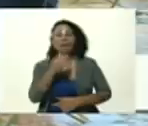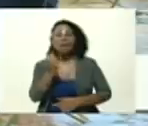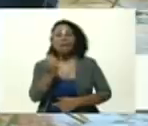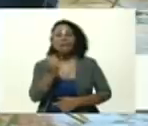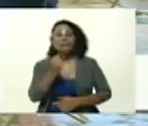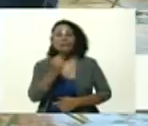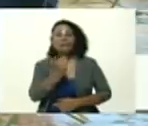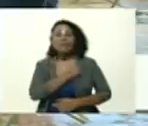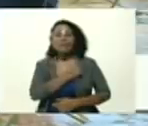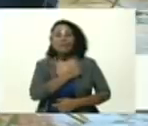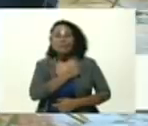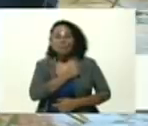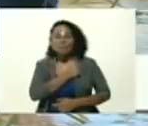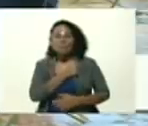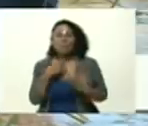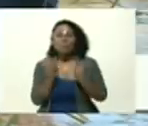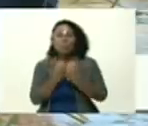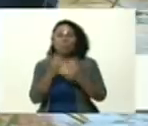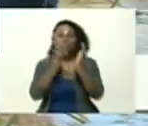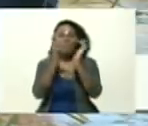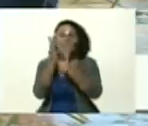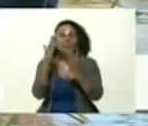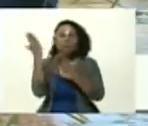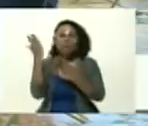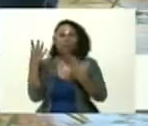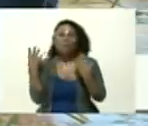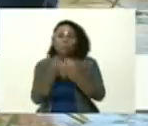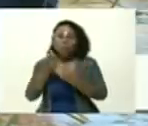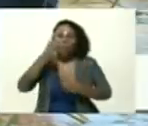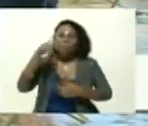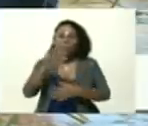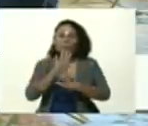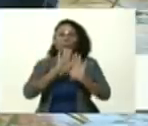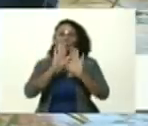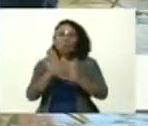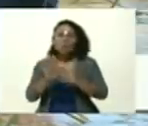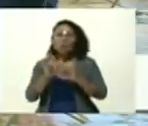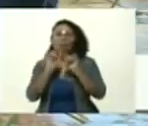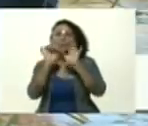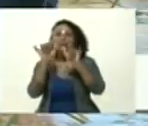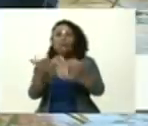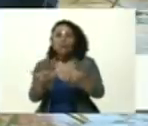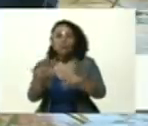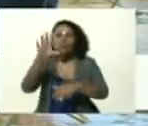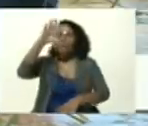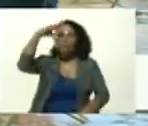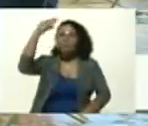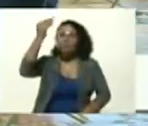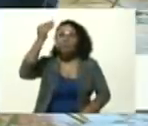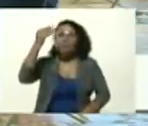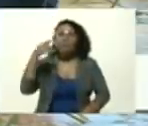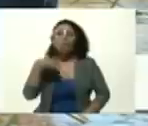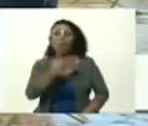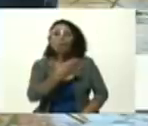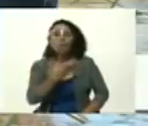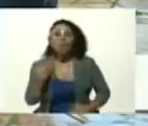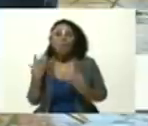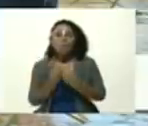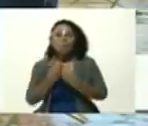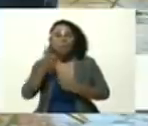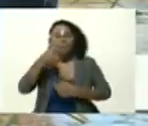Cristo, si está con el pueblo allí. Recibe las bendiciones de Dios cuando uno está con el